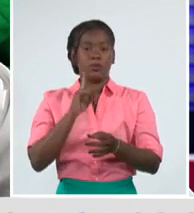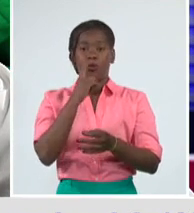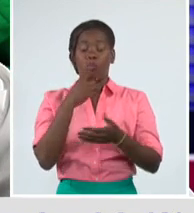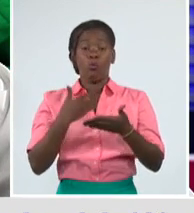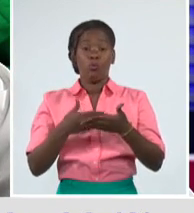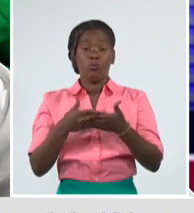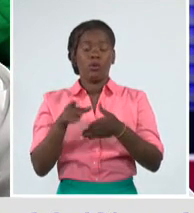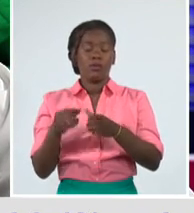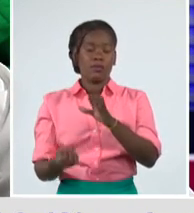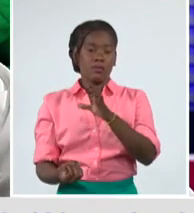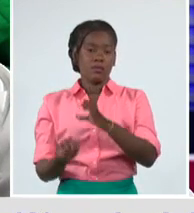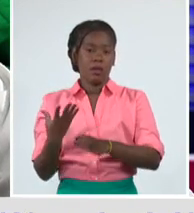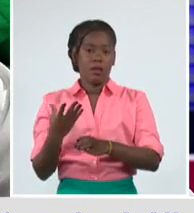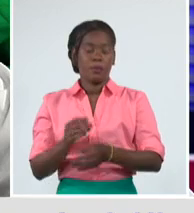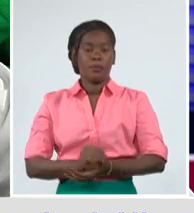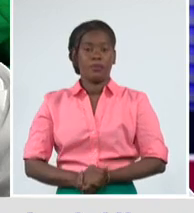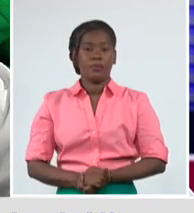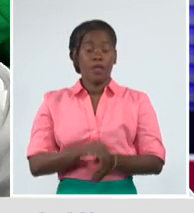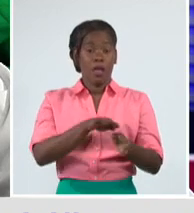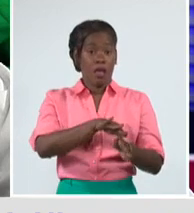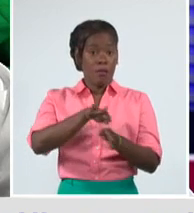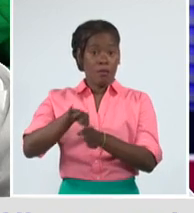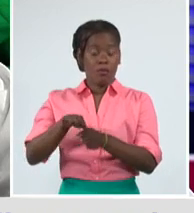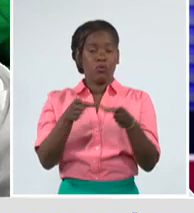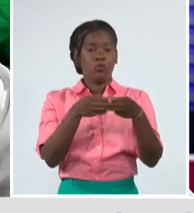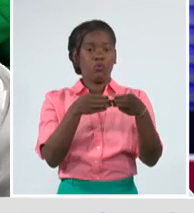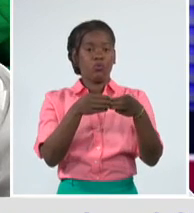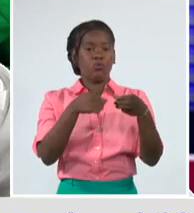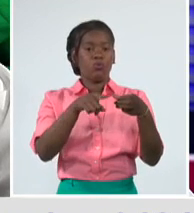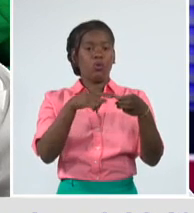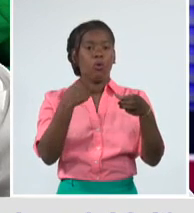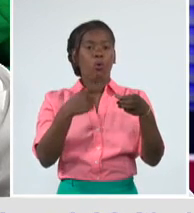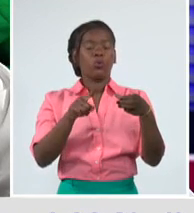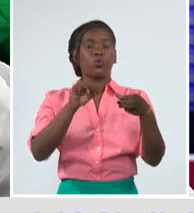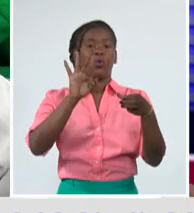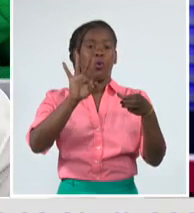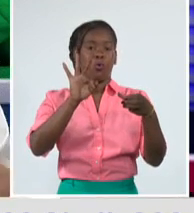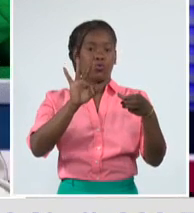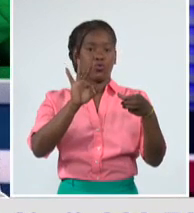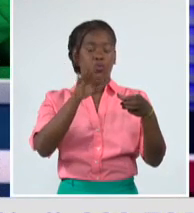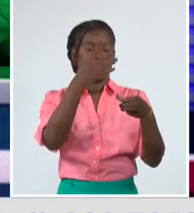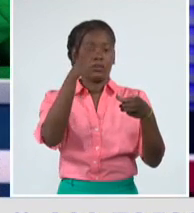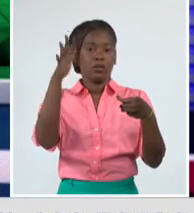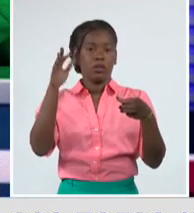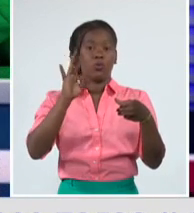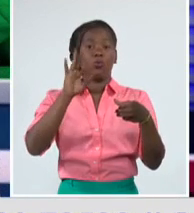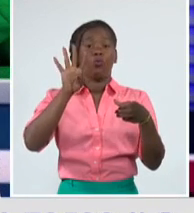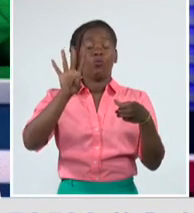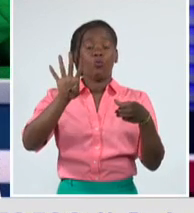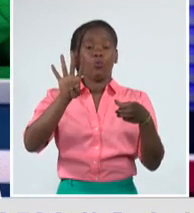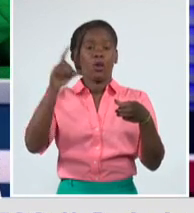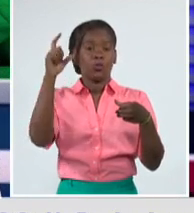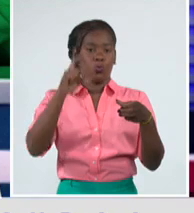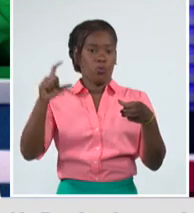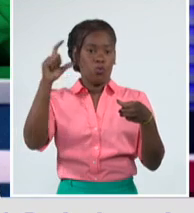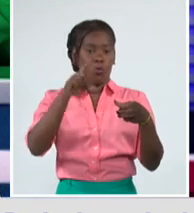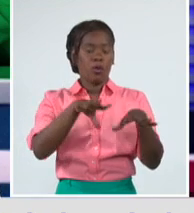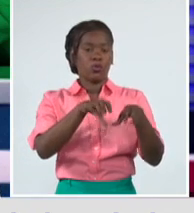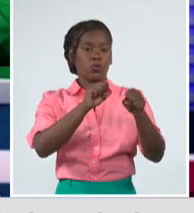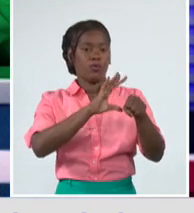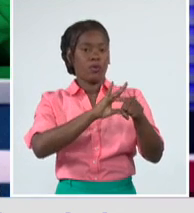8 extranjeros en nuestro país, 4 colombianos como consecuencia de la transmisión autóctona en La Habana,